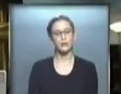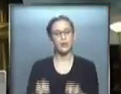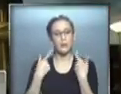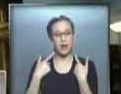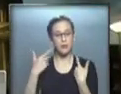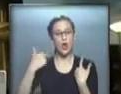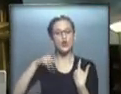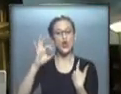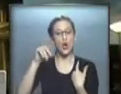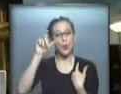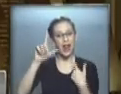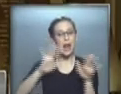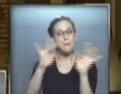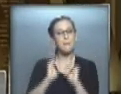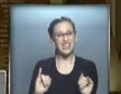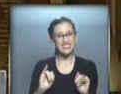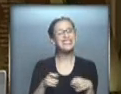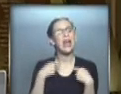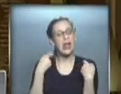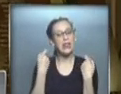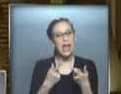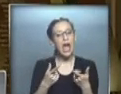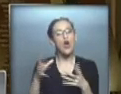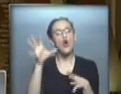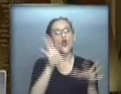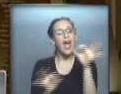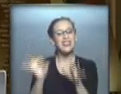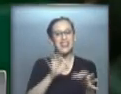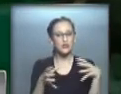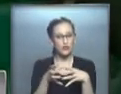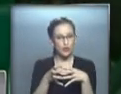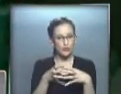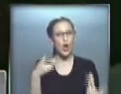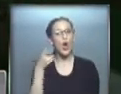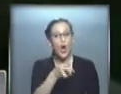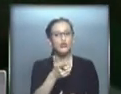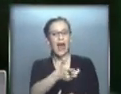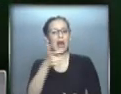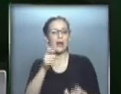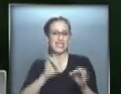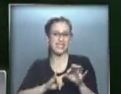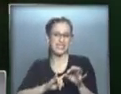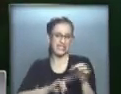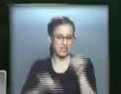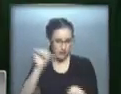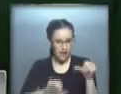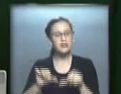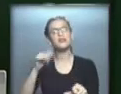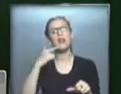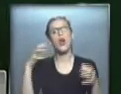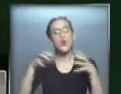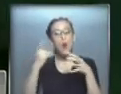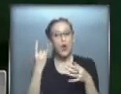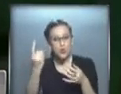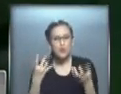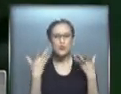2013 fue otorgado a la organización para la prohibición de las armas químicas opaq un organismo respaldado por la onu por sus esfuerzos